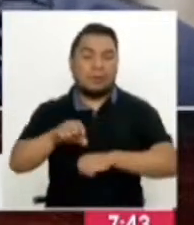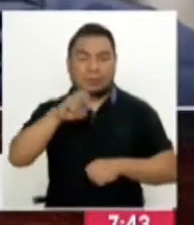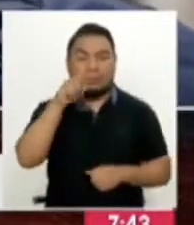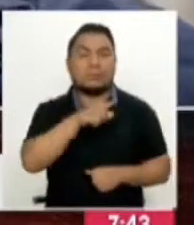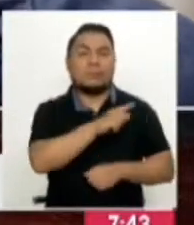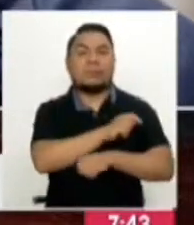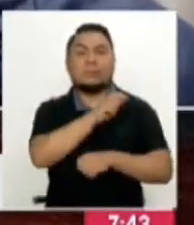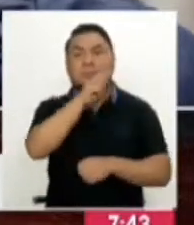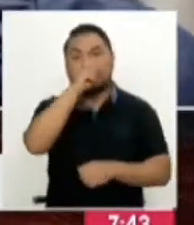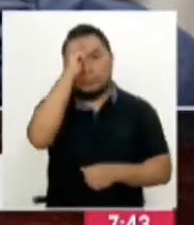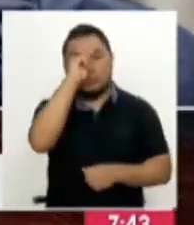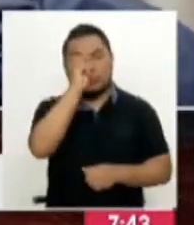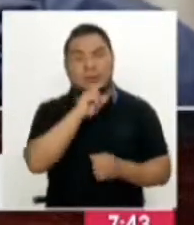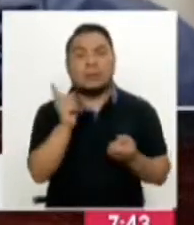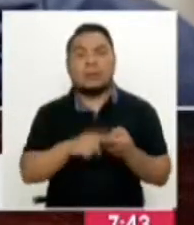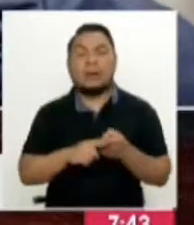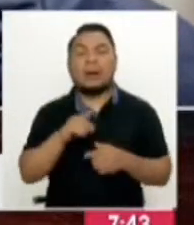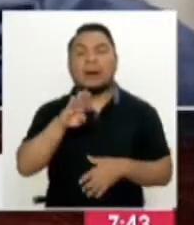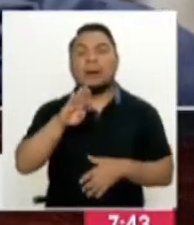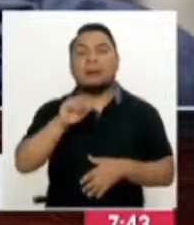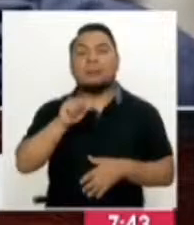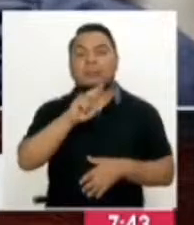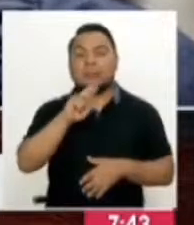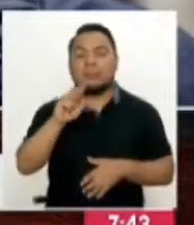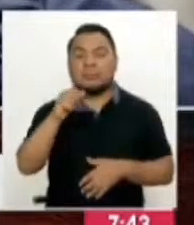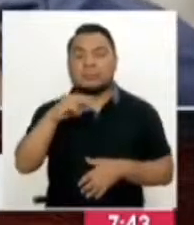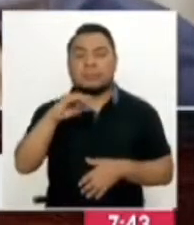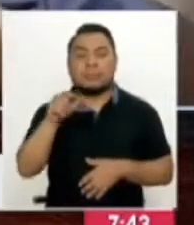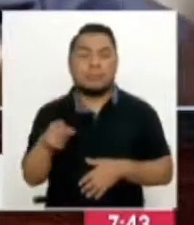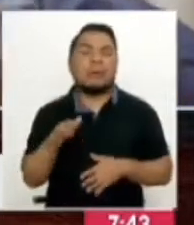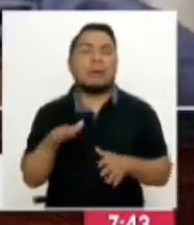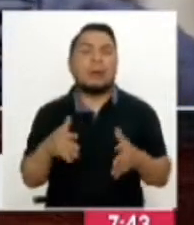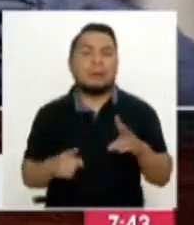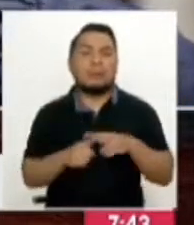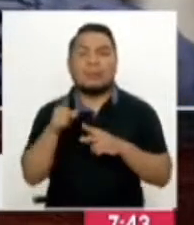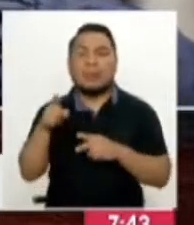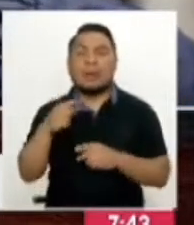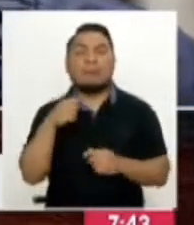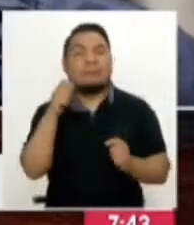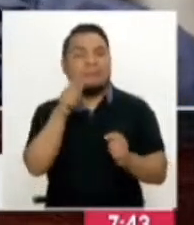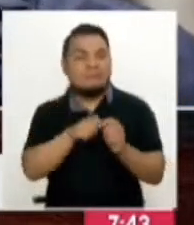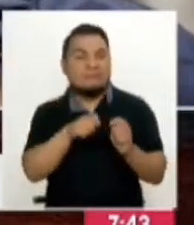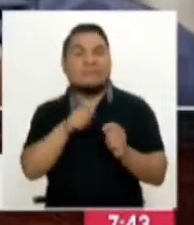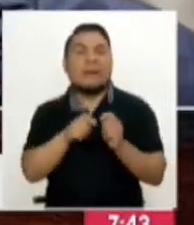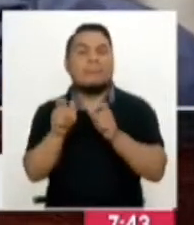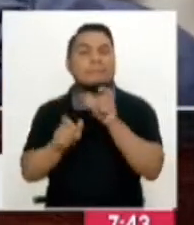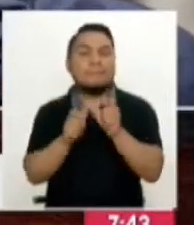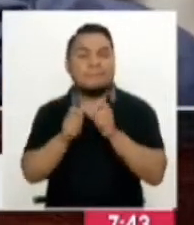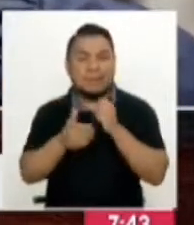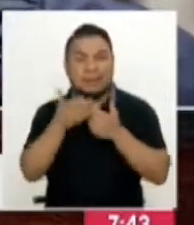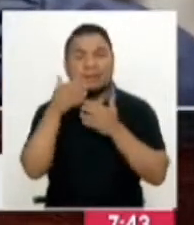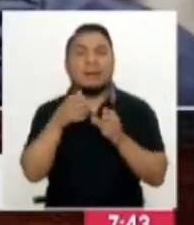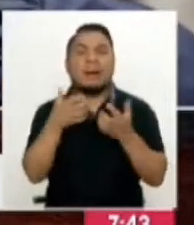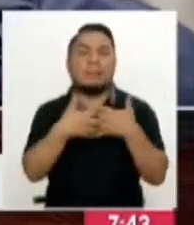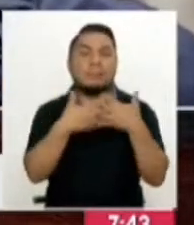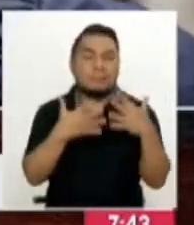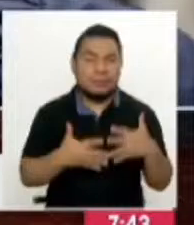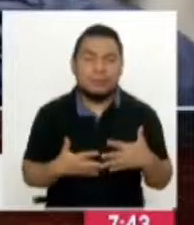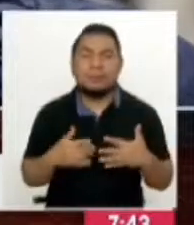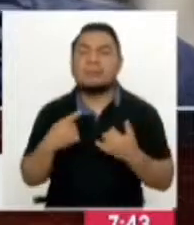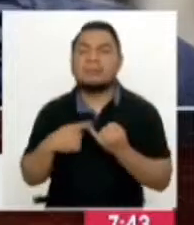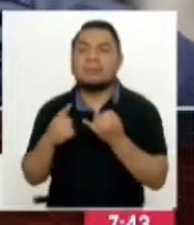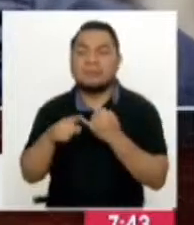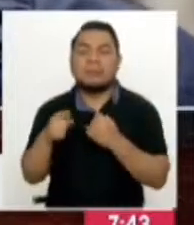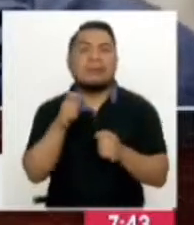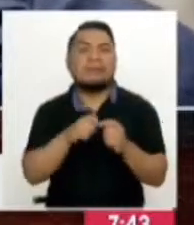desde Tumbes hasta Barranca, tenemos problemas de delitos de extorsiones, ¿no es cierto?, a empresarios